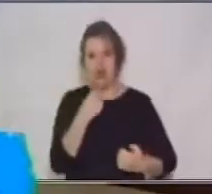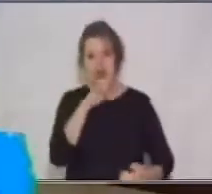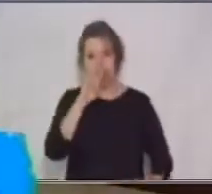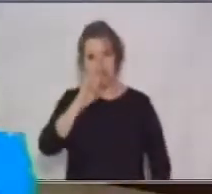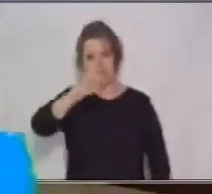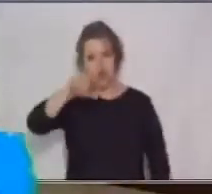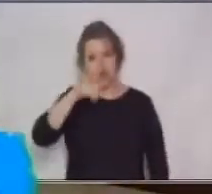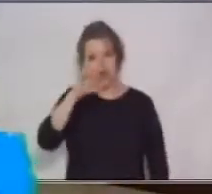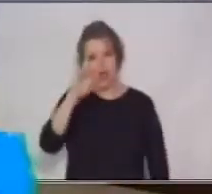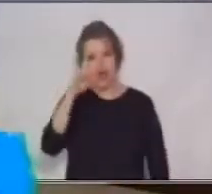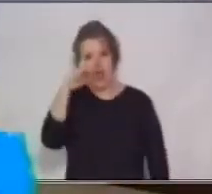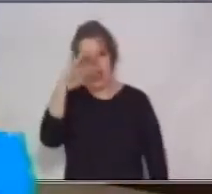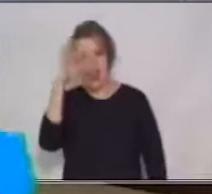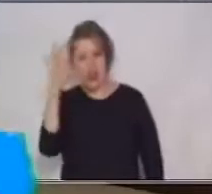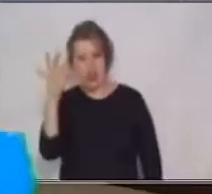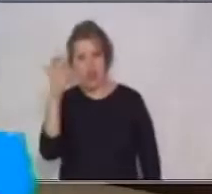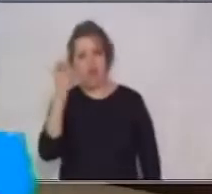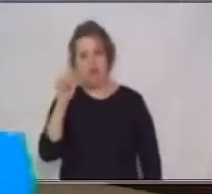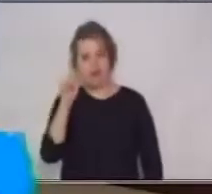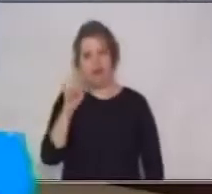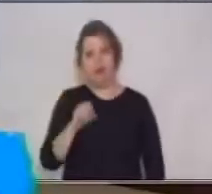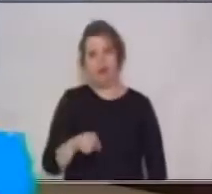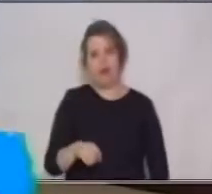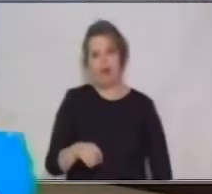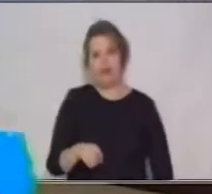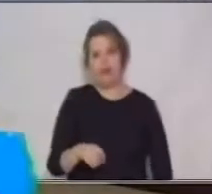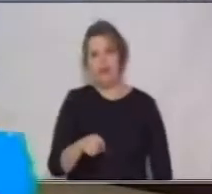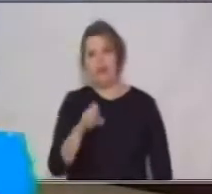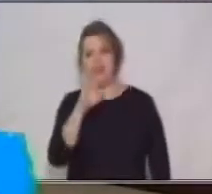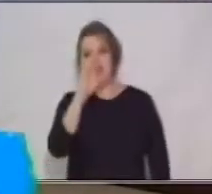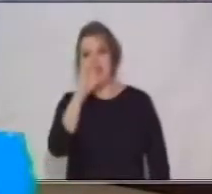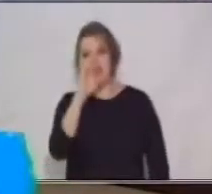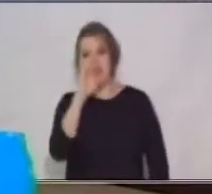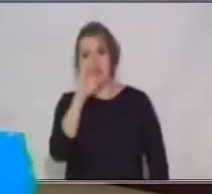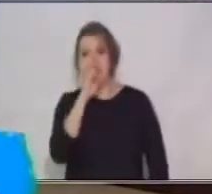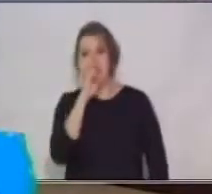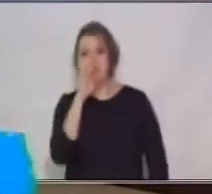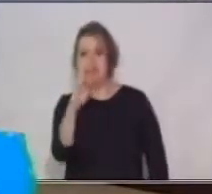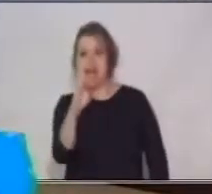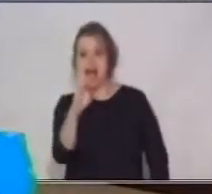dos, porque los novios se están escribiendo. ¿De